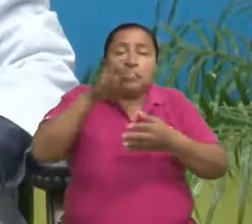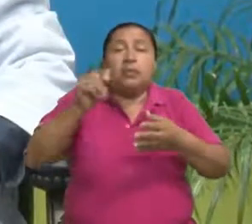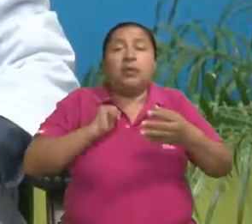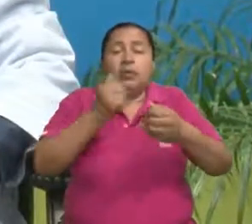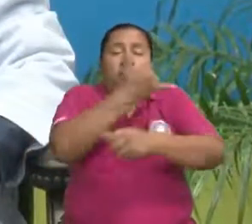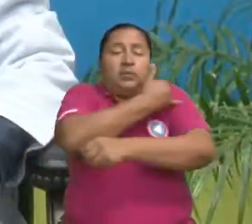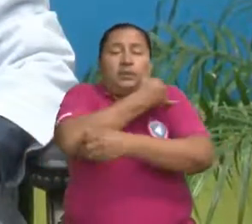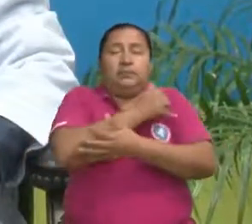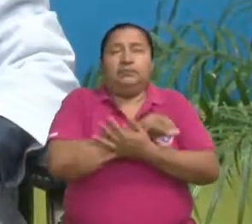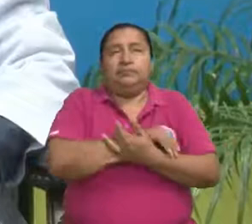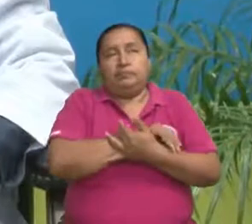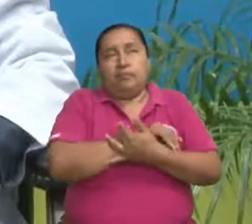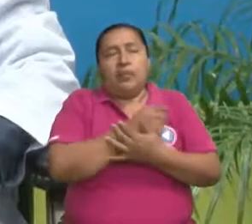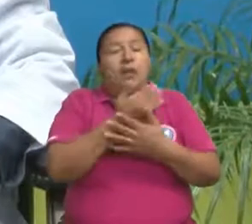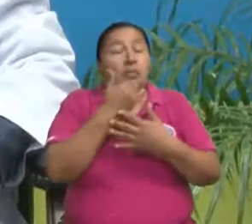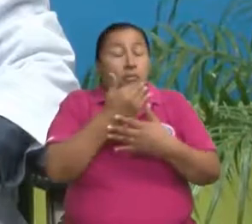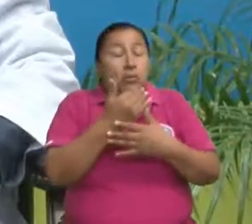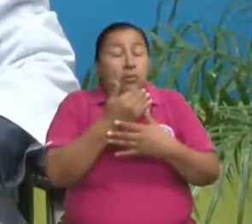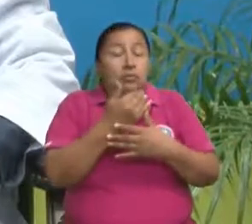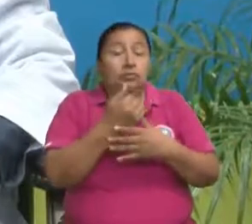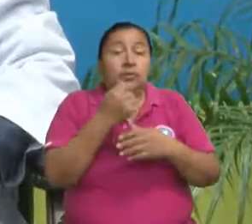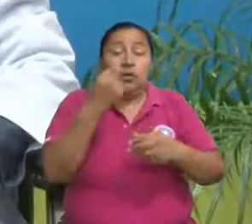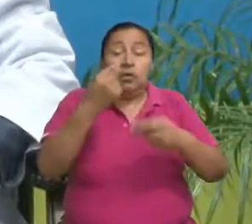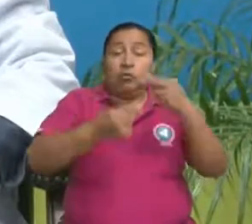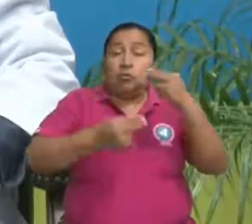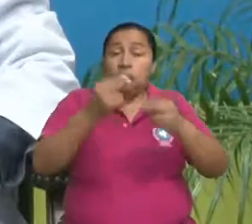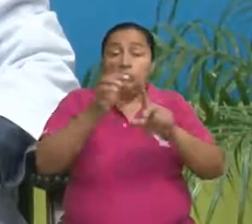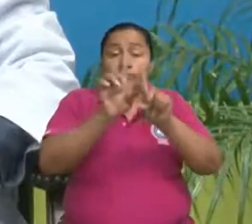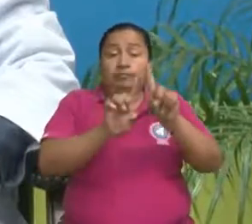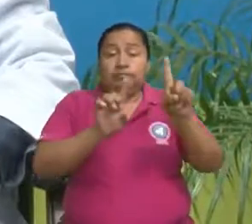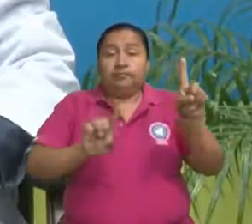Bueno, estadísticamente te quiero decir de que